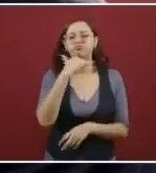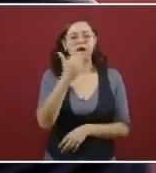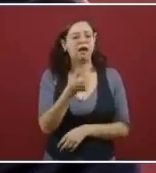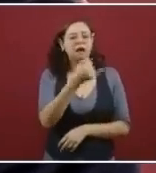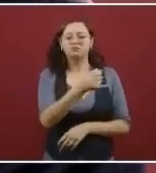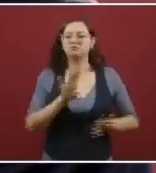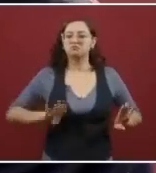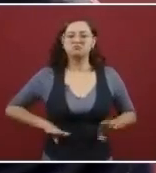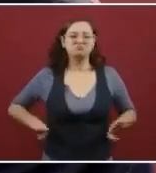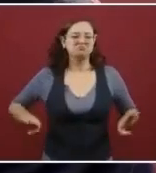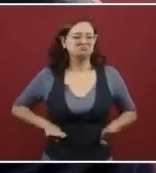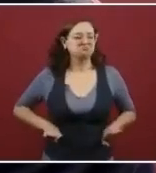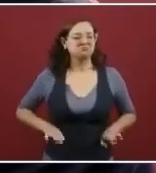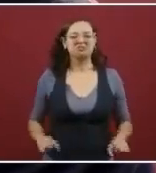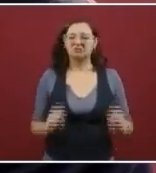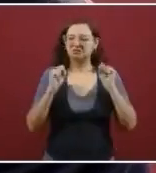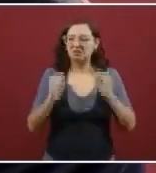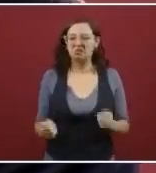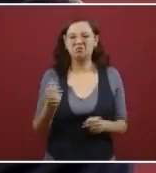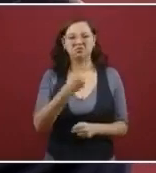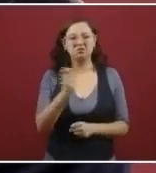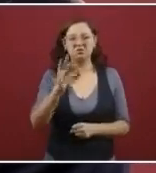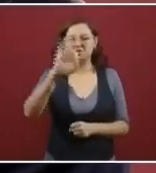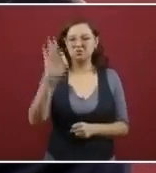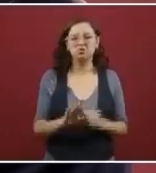tengo la menor duda.